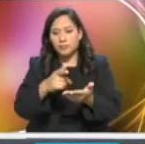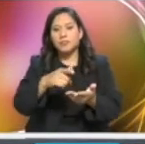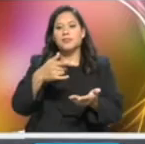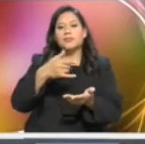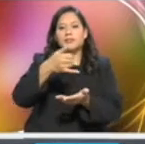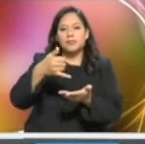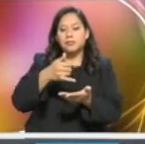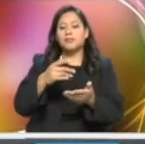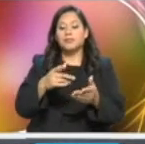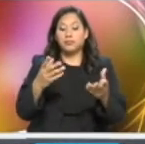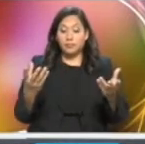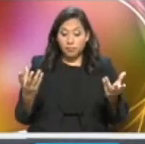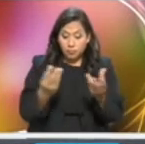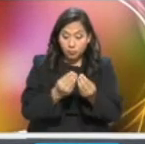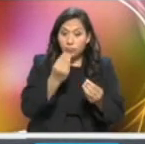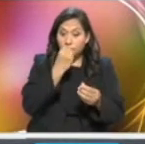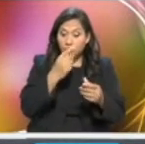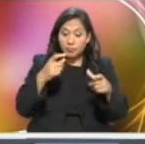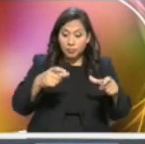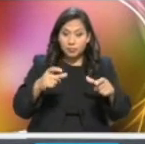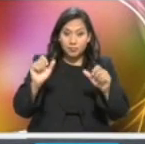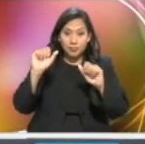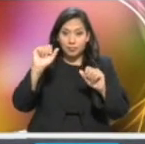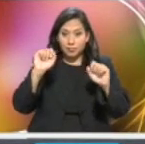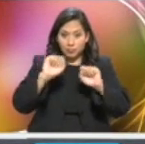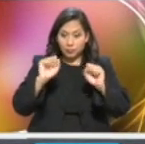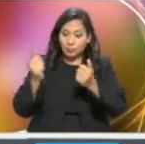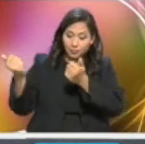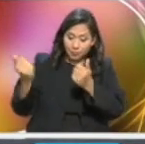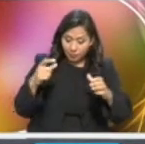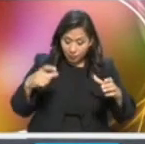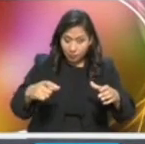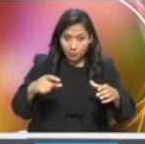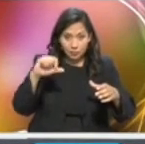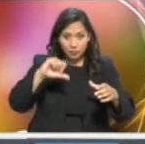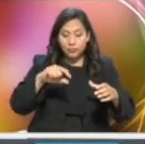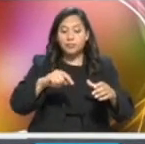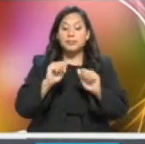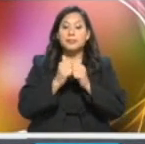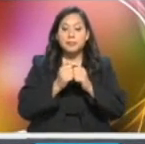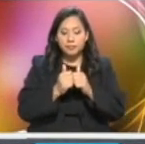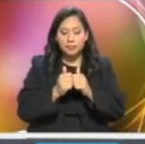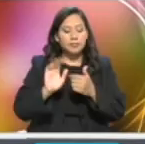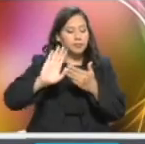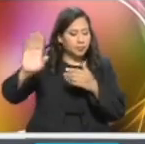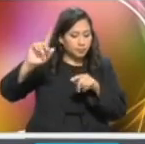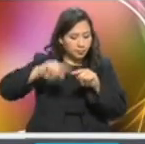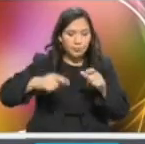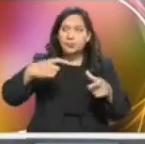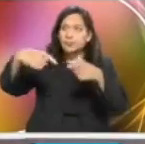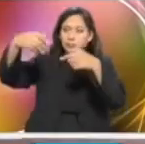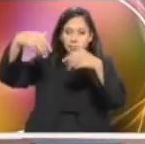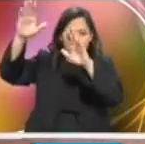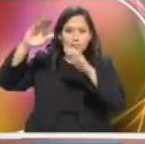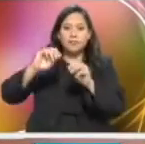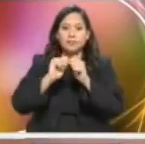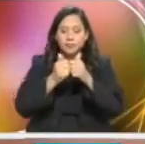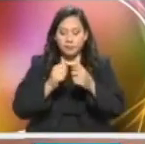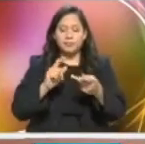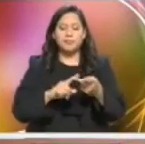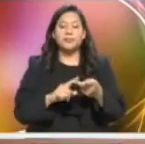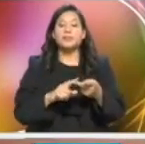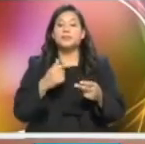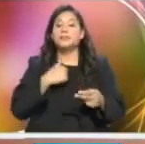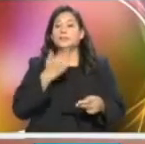demasiados carbohidratos en una comida corrida, lo que hemos platicado anteriormente. Si me llega el pan, que me retiren el pan. O sea, son pequeñas prácticas.